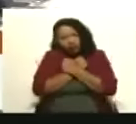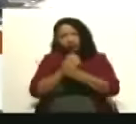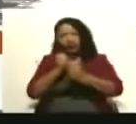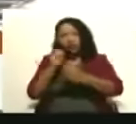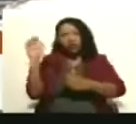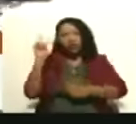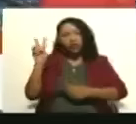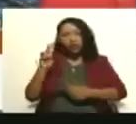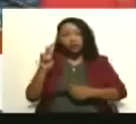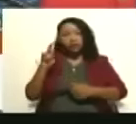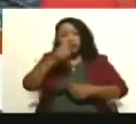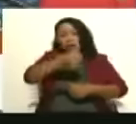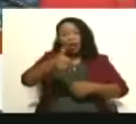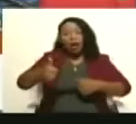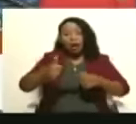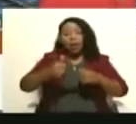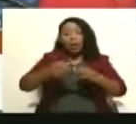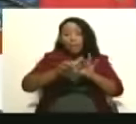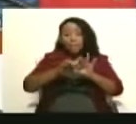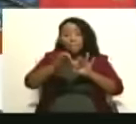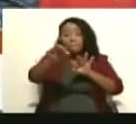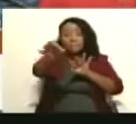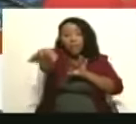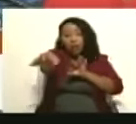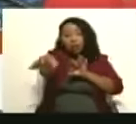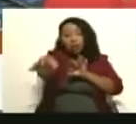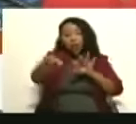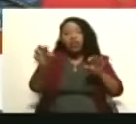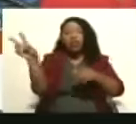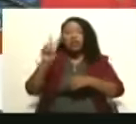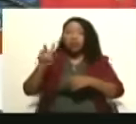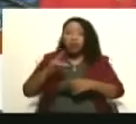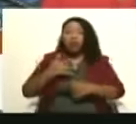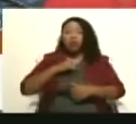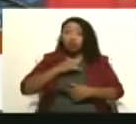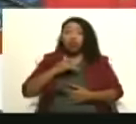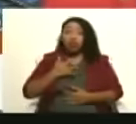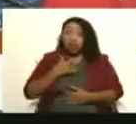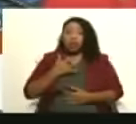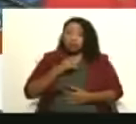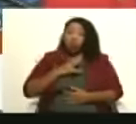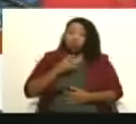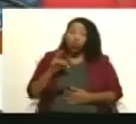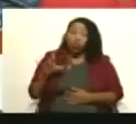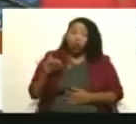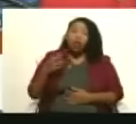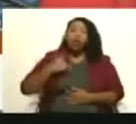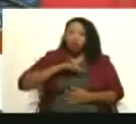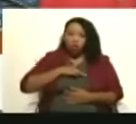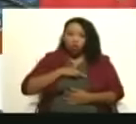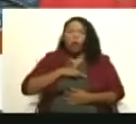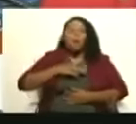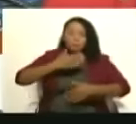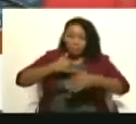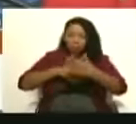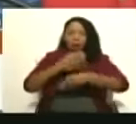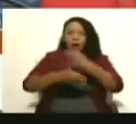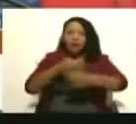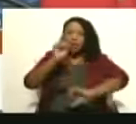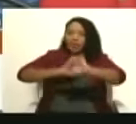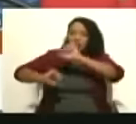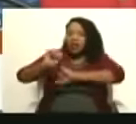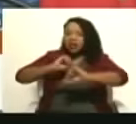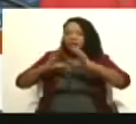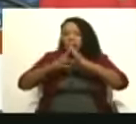cada centímetro de territorio venezolano, que nos duele y que vamos a defender por todas las vías y por todos